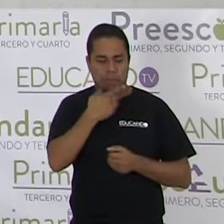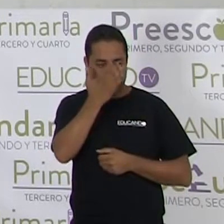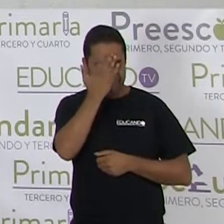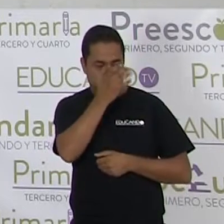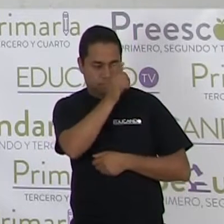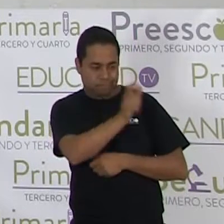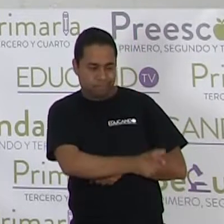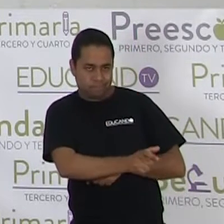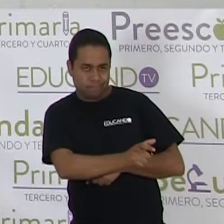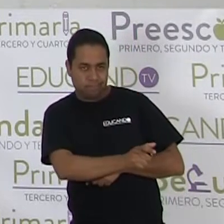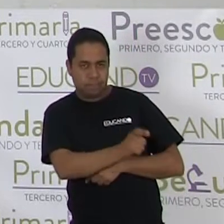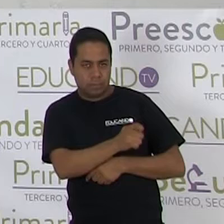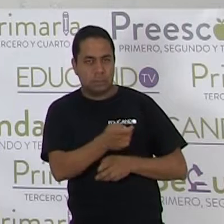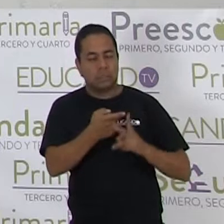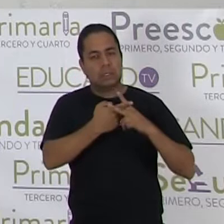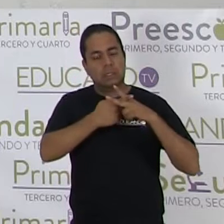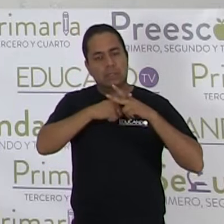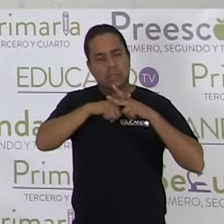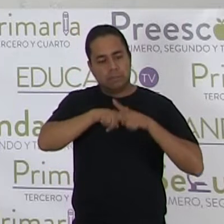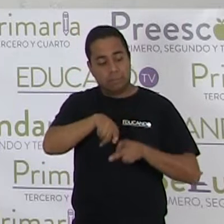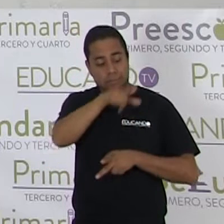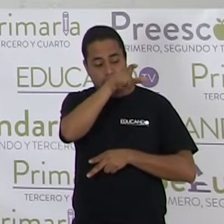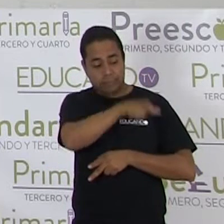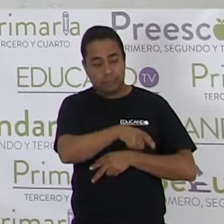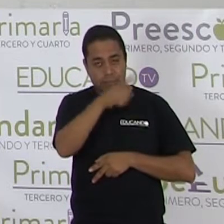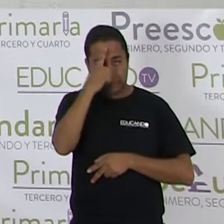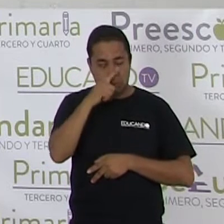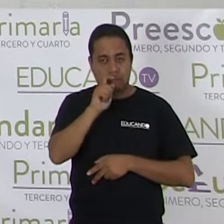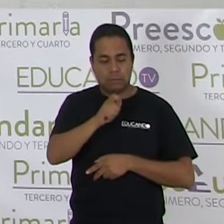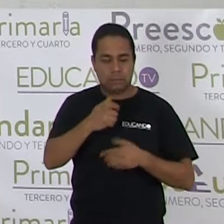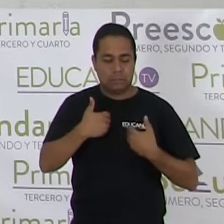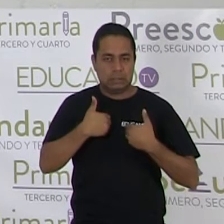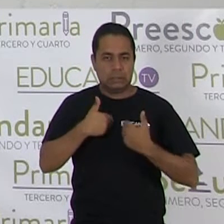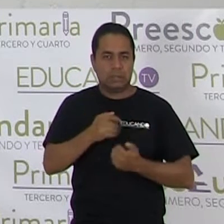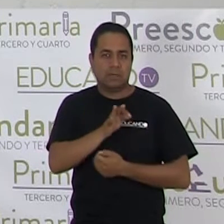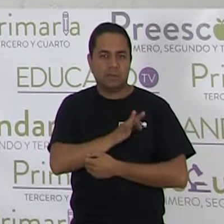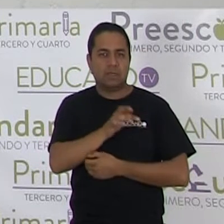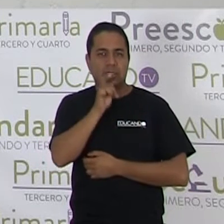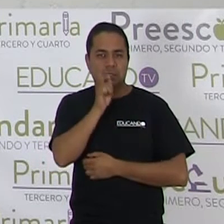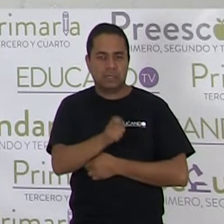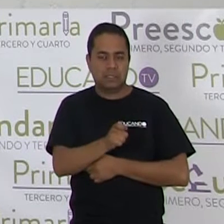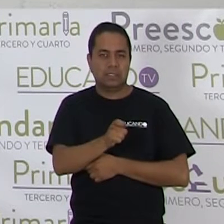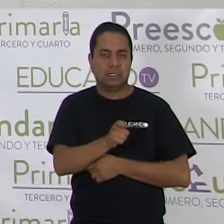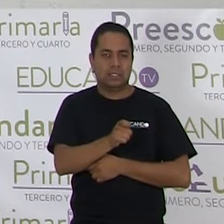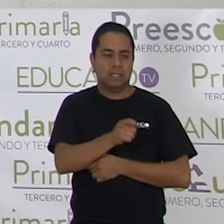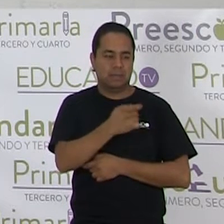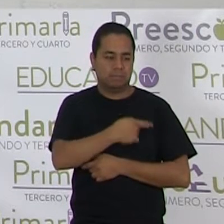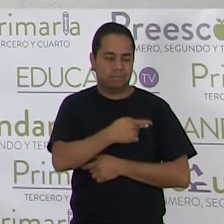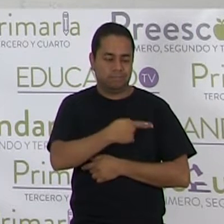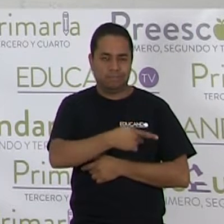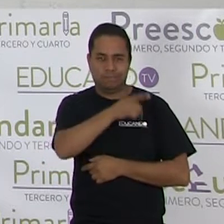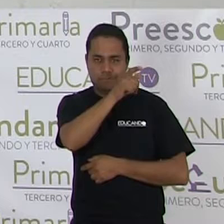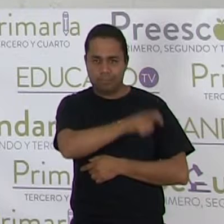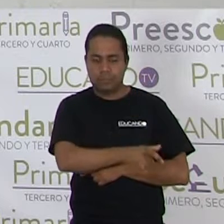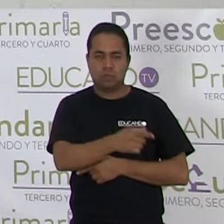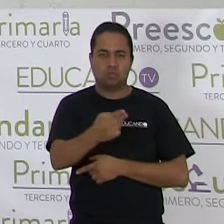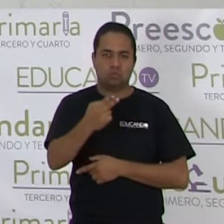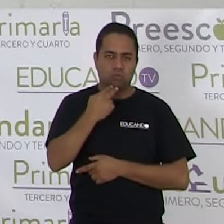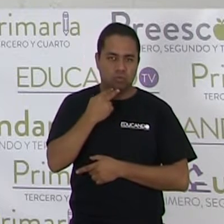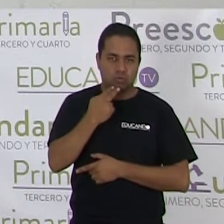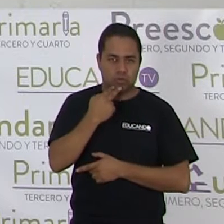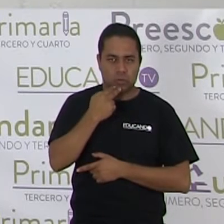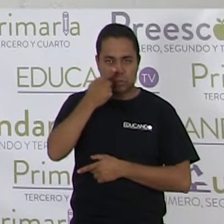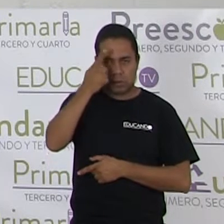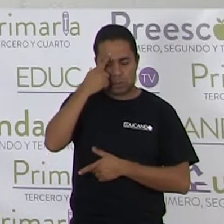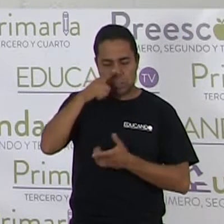partir de estos para poder comprender y entender qué tipo de personaje vamos a utilizar